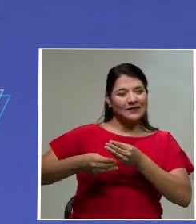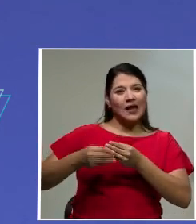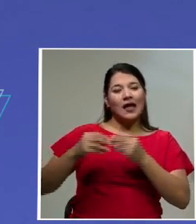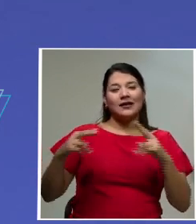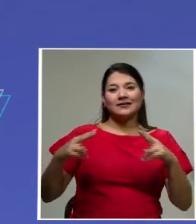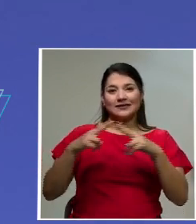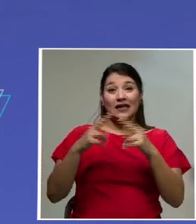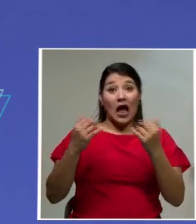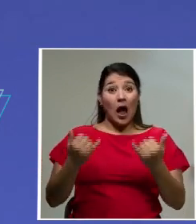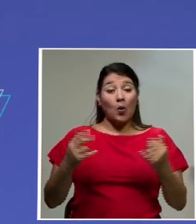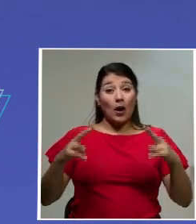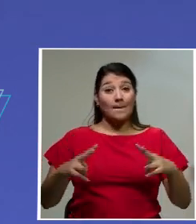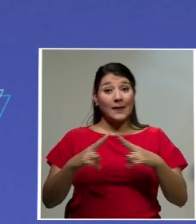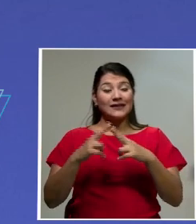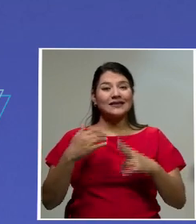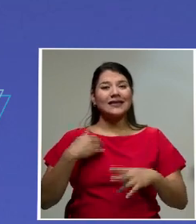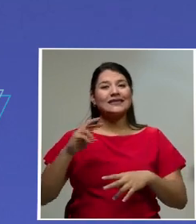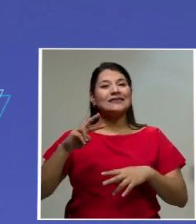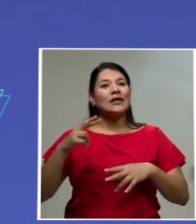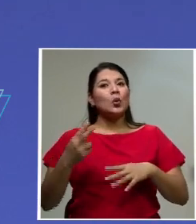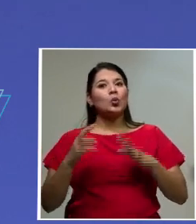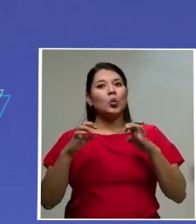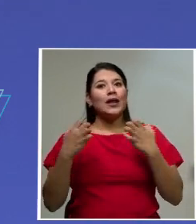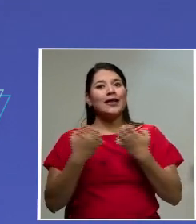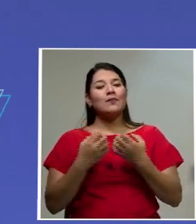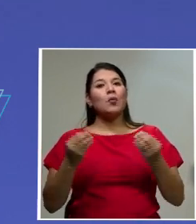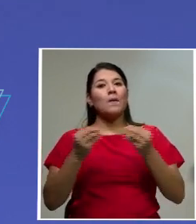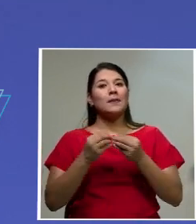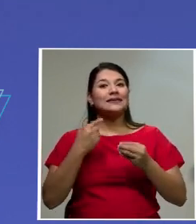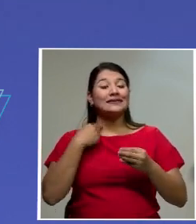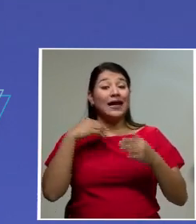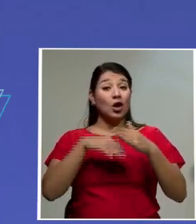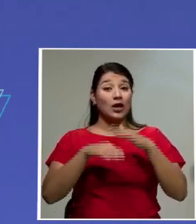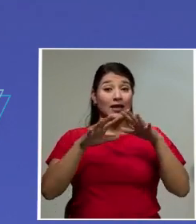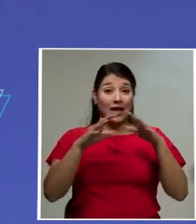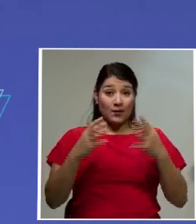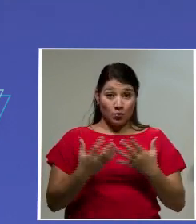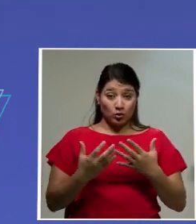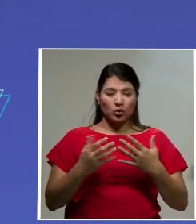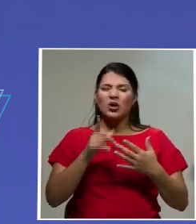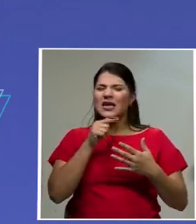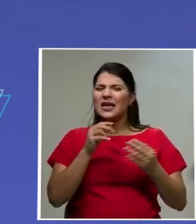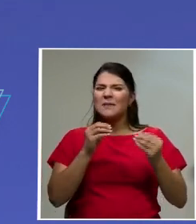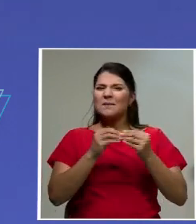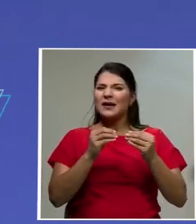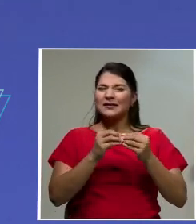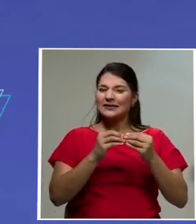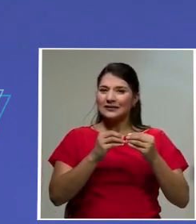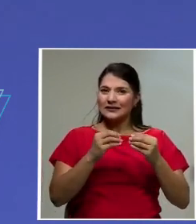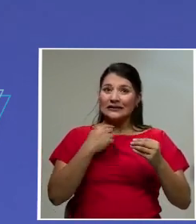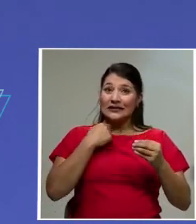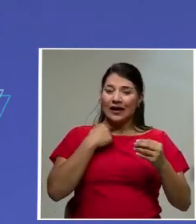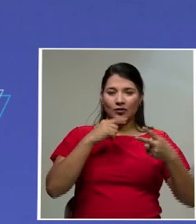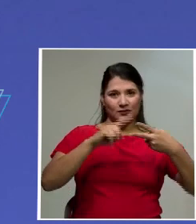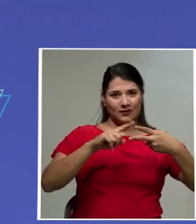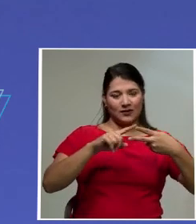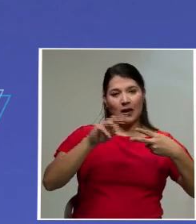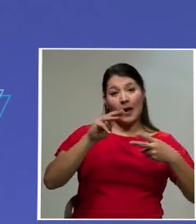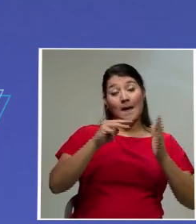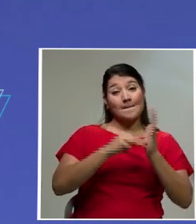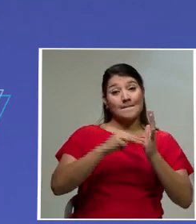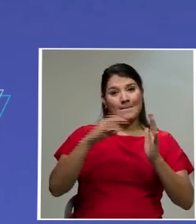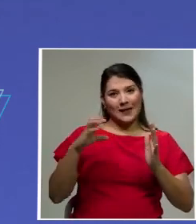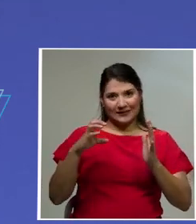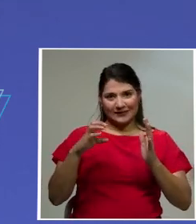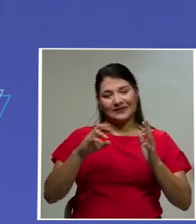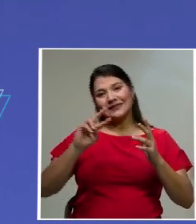Hoy el Paris Saint-Germain tiene la segunda planilla más valiosa del mundo, solo superada por el Manchester City. Según datos del sitio especializado Transfer